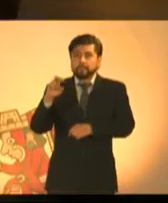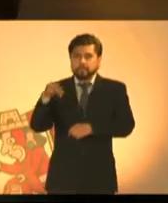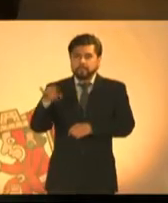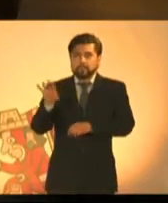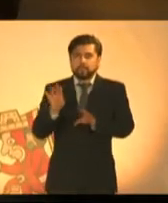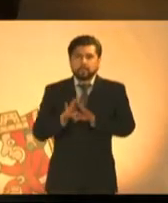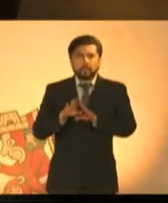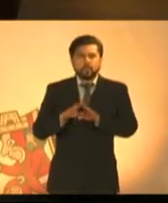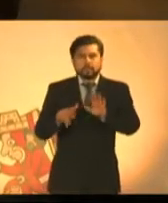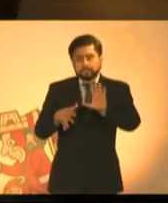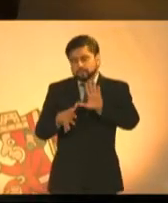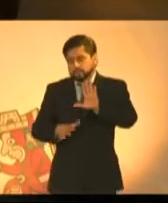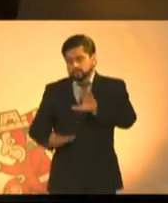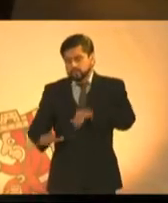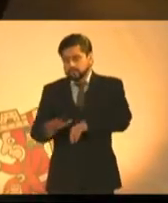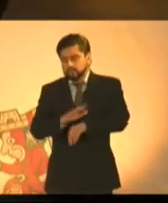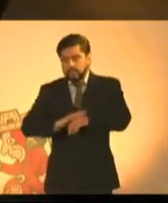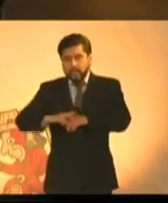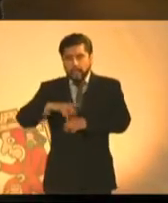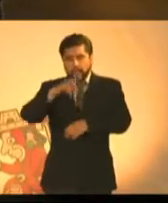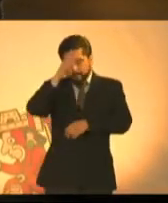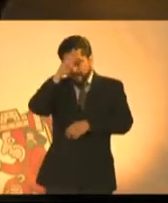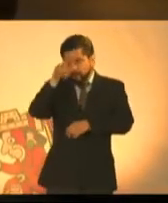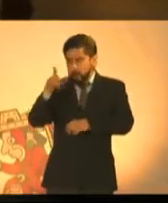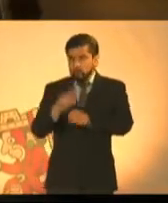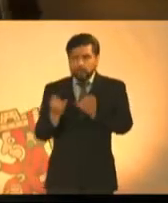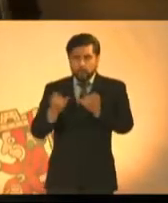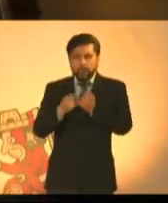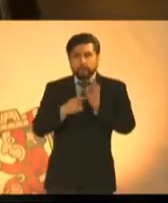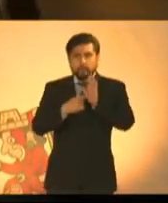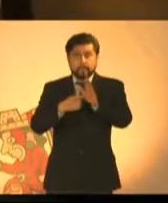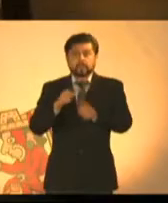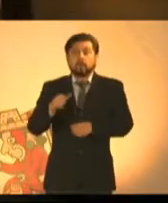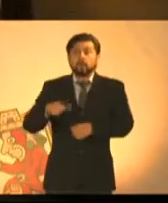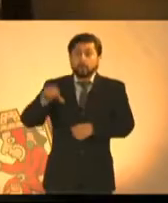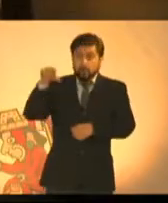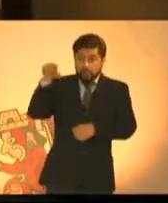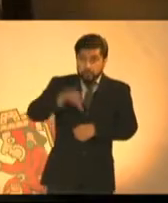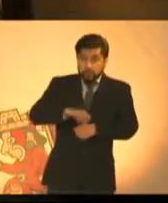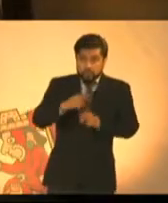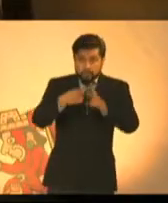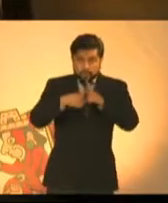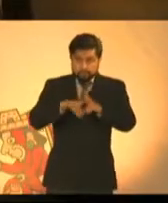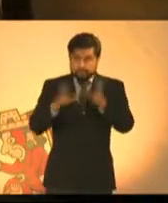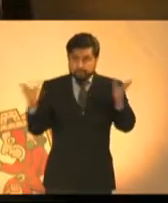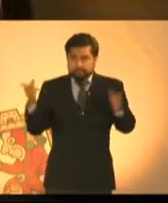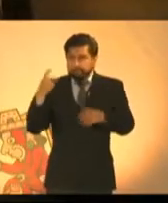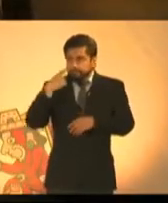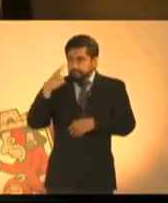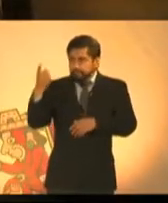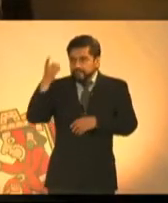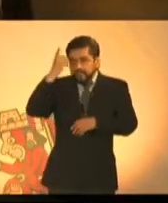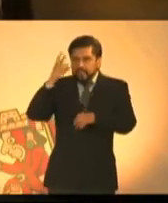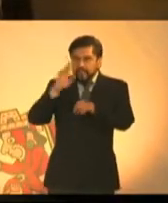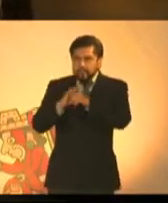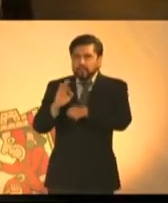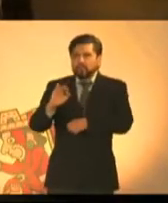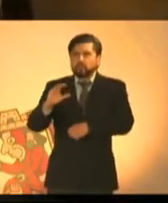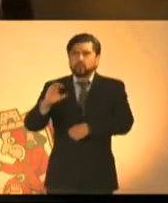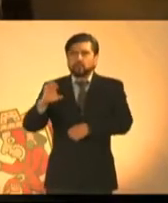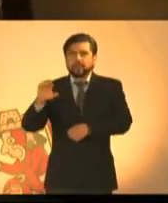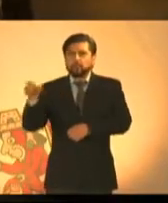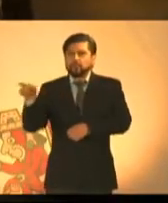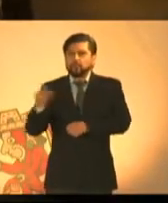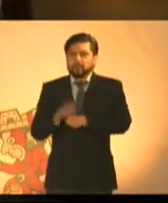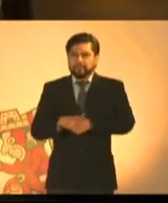todo suramérica hasta perú a presentarlo pero empieza hoy aquí y compacto nada menos y nada más que el director del fondo de cultura paco ignacio